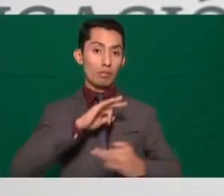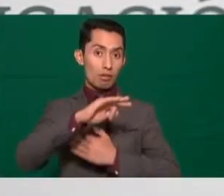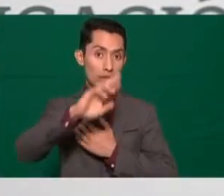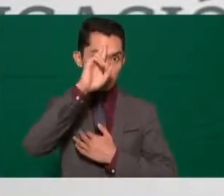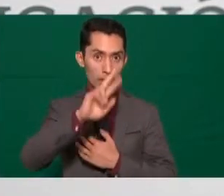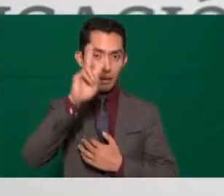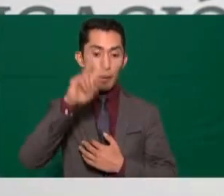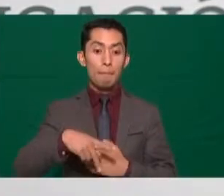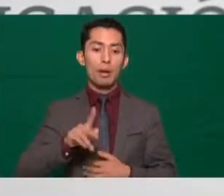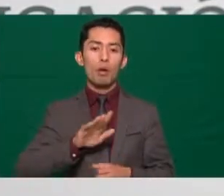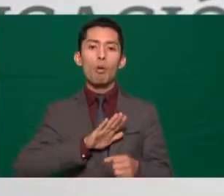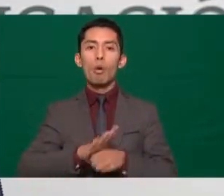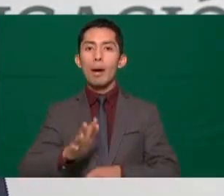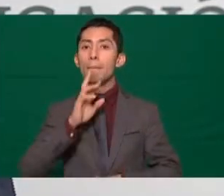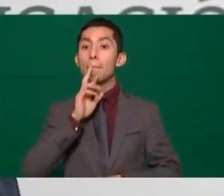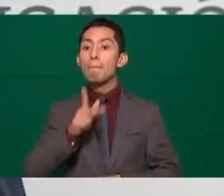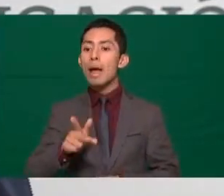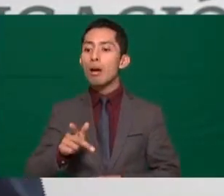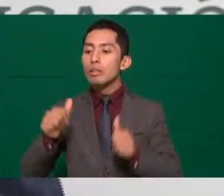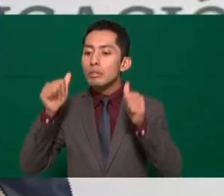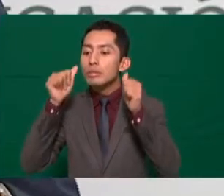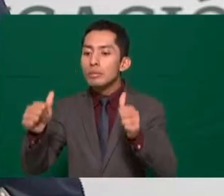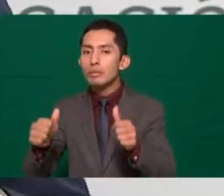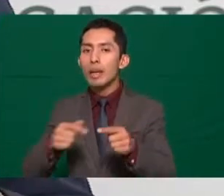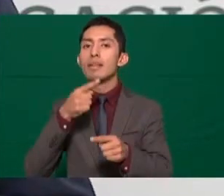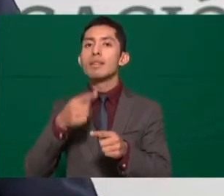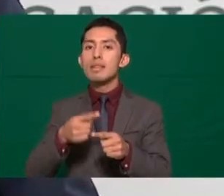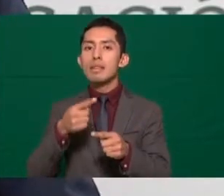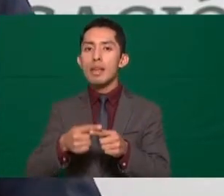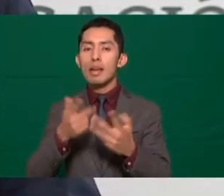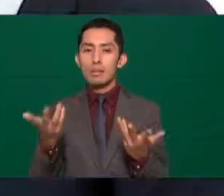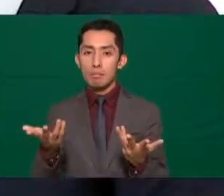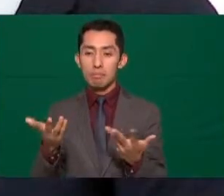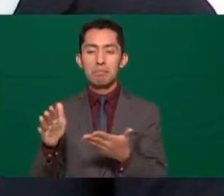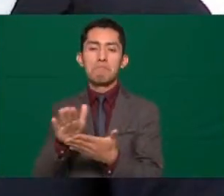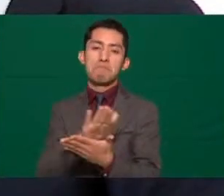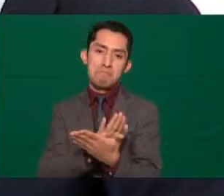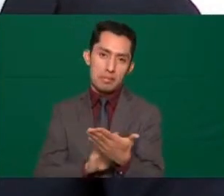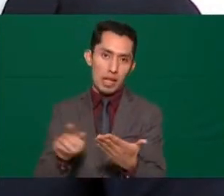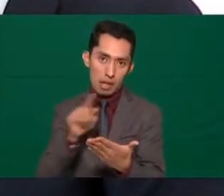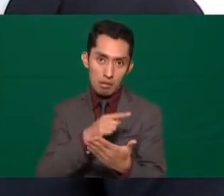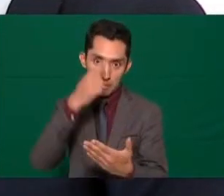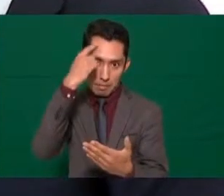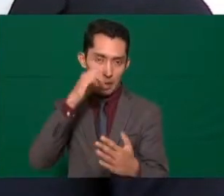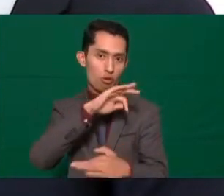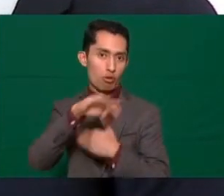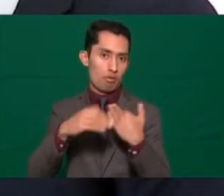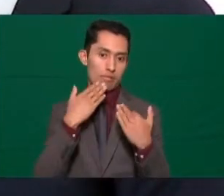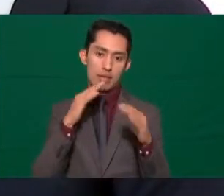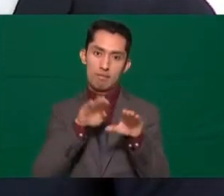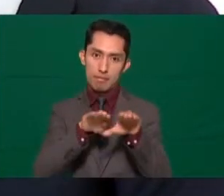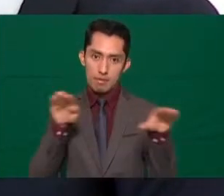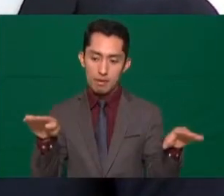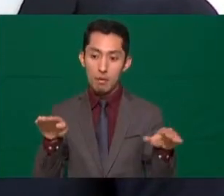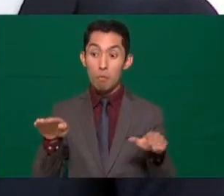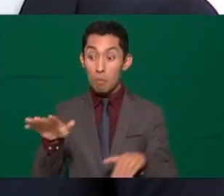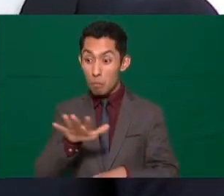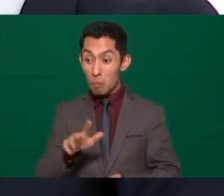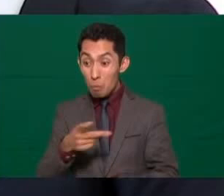dar preferencia a los humildes, por el bien de todos, primero los